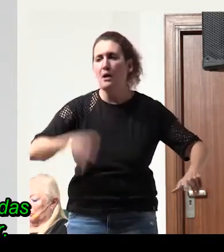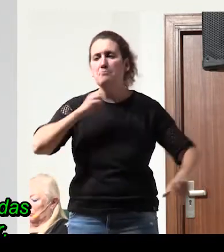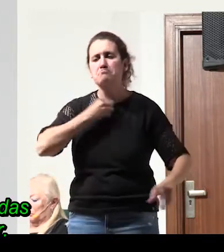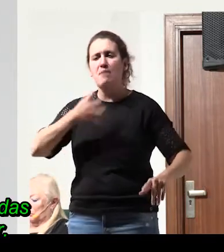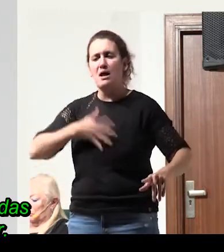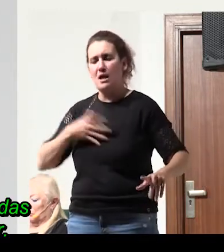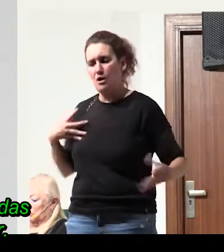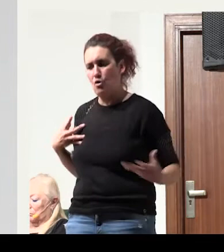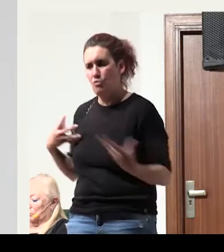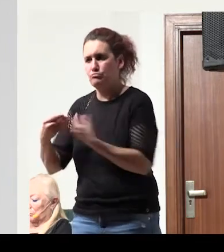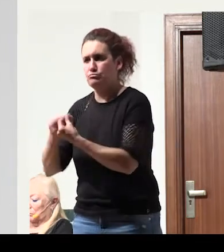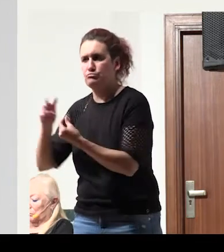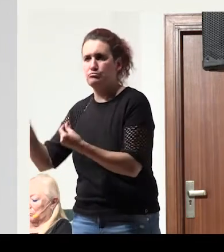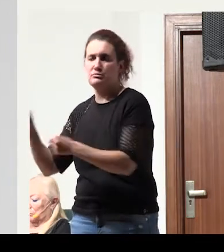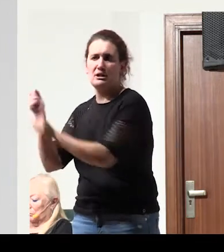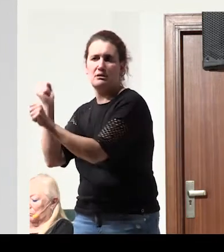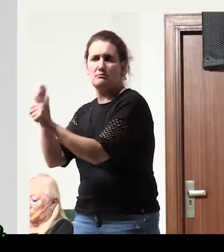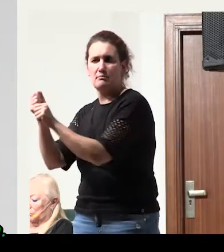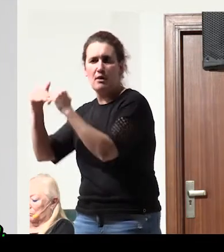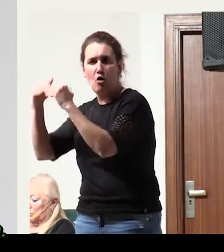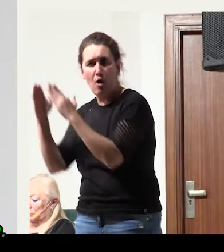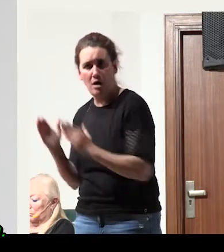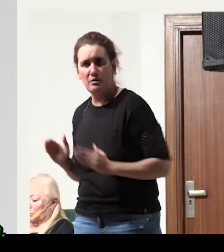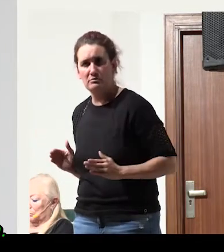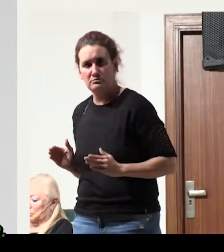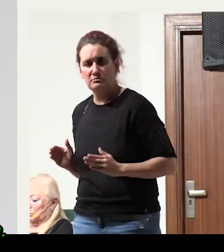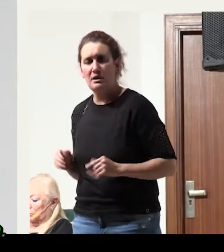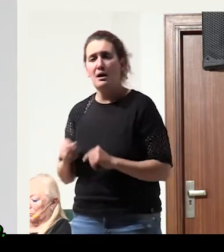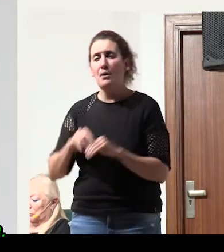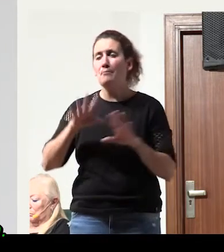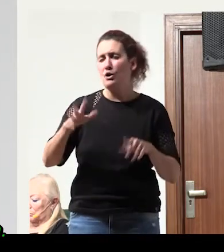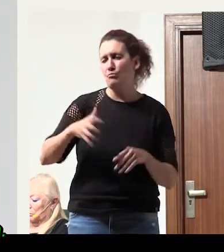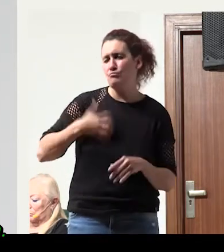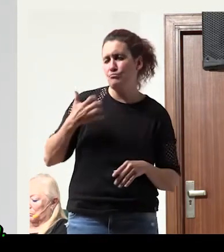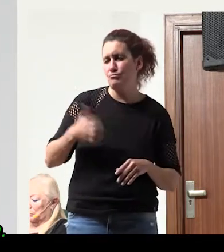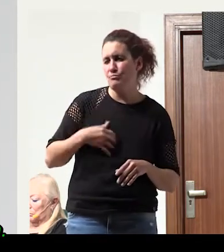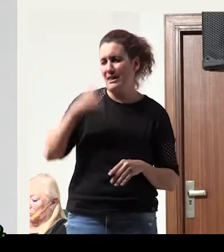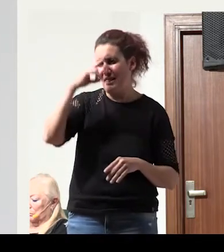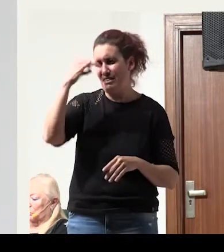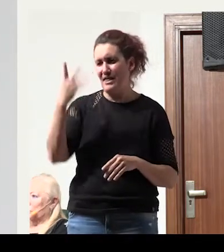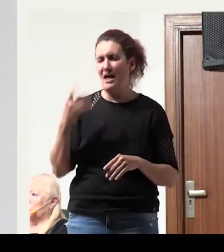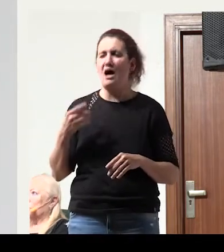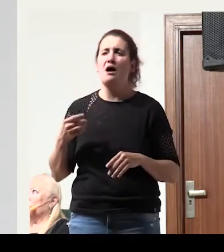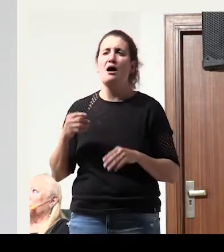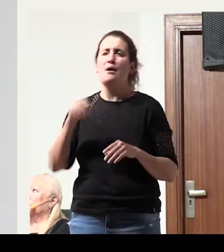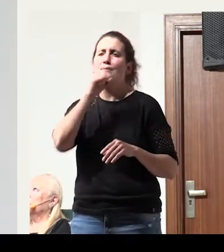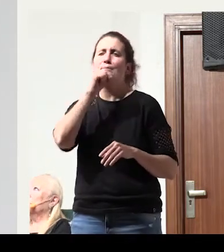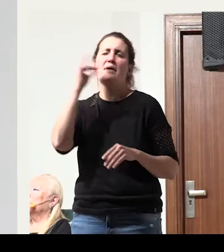de las trabajadoras de hogar. Pero me molesta la idea de la vejez activa obligatoria.